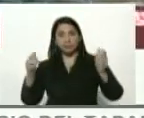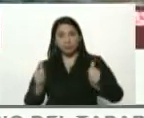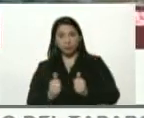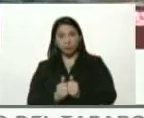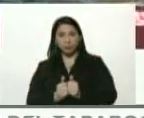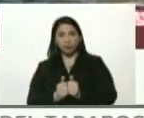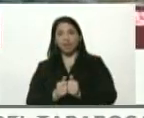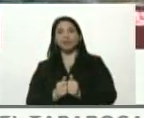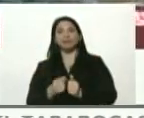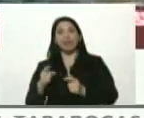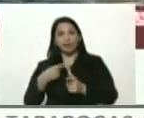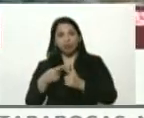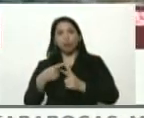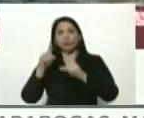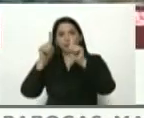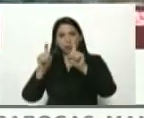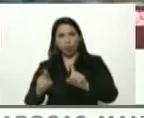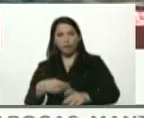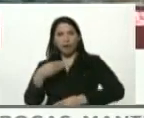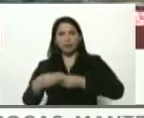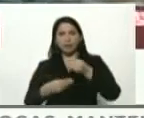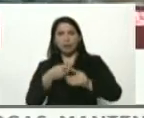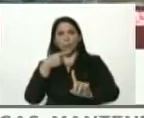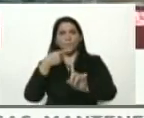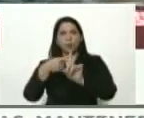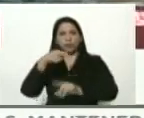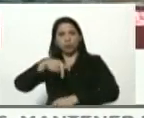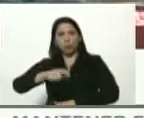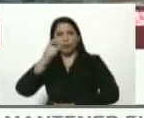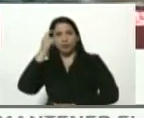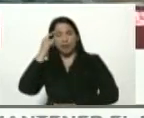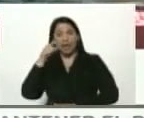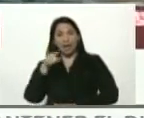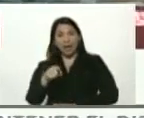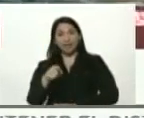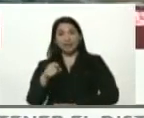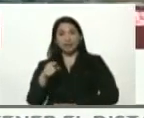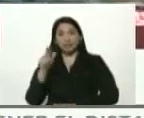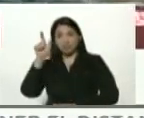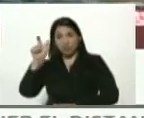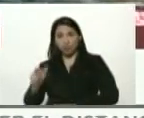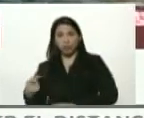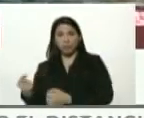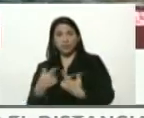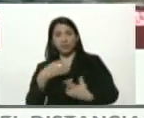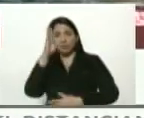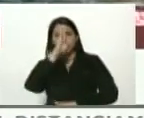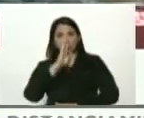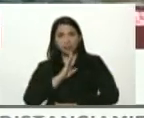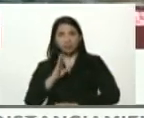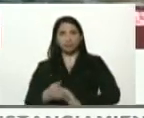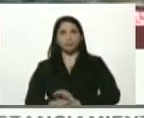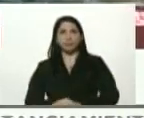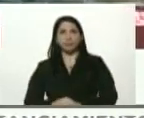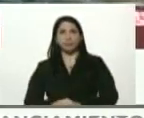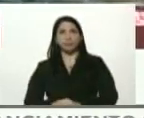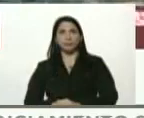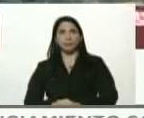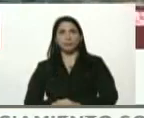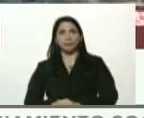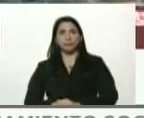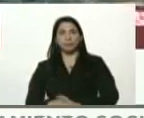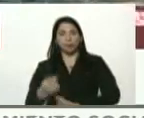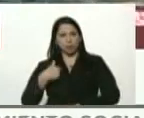y dio positivo a la prueba molecular el día de hoy. Este es un caso importado de Brasil. Luego, yo